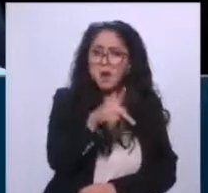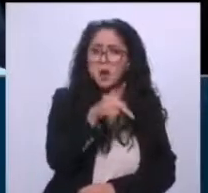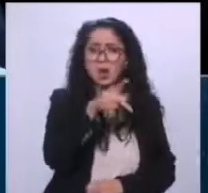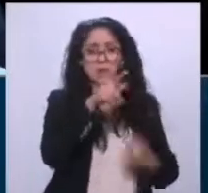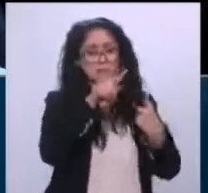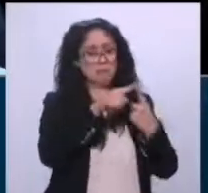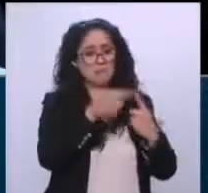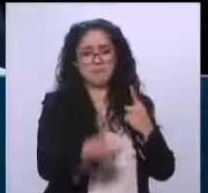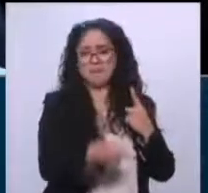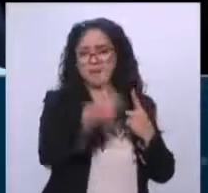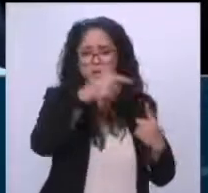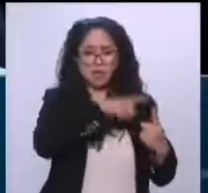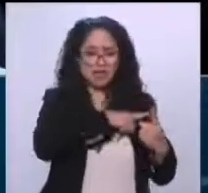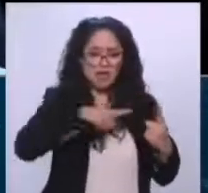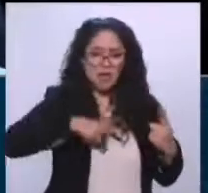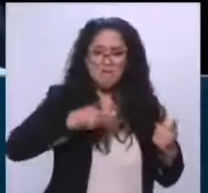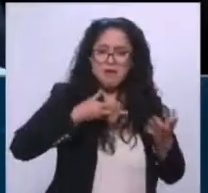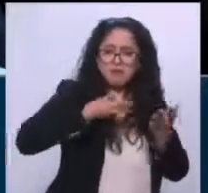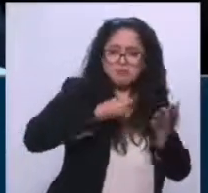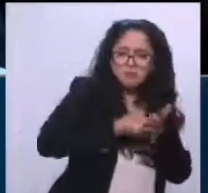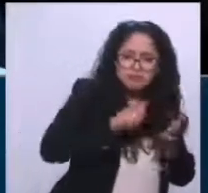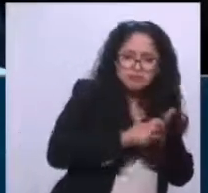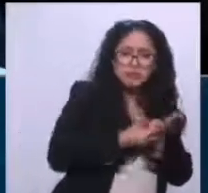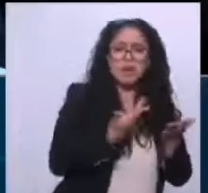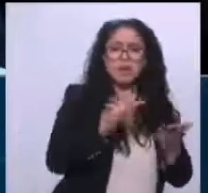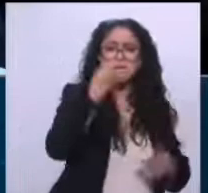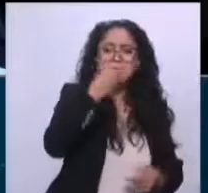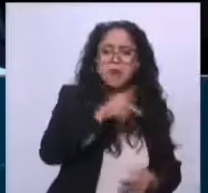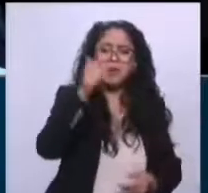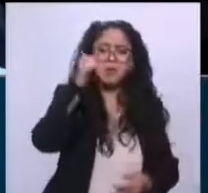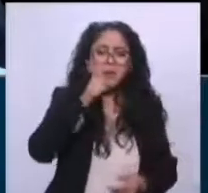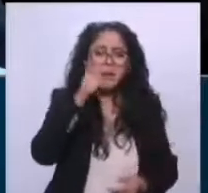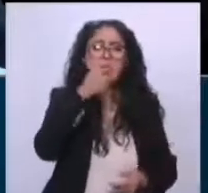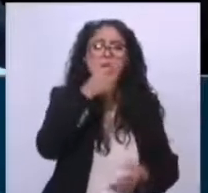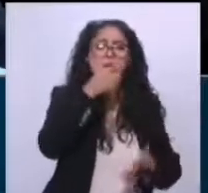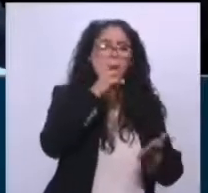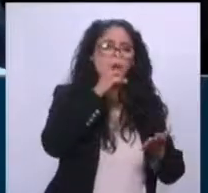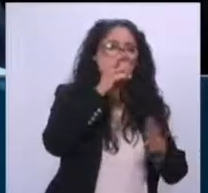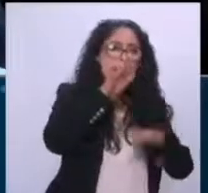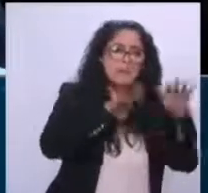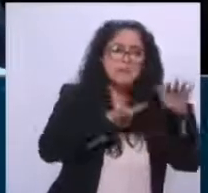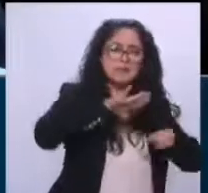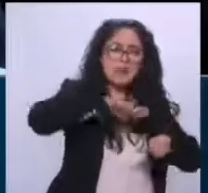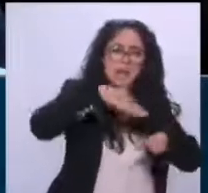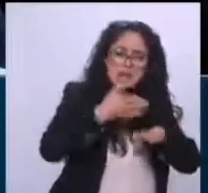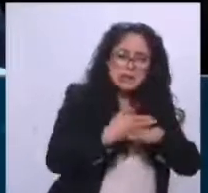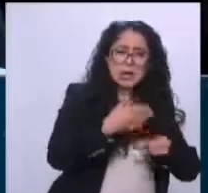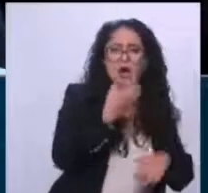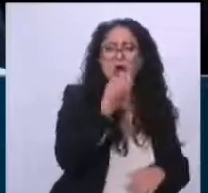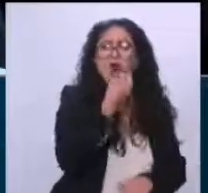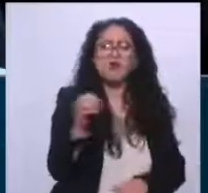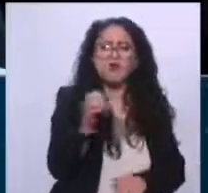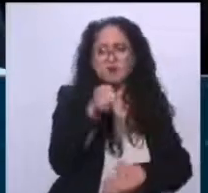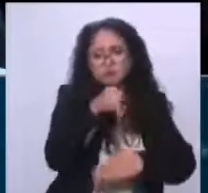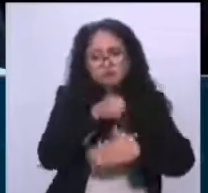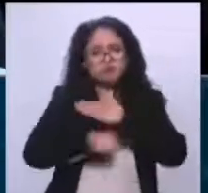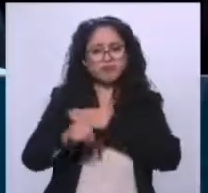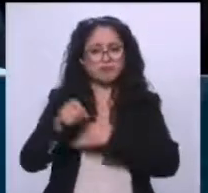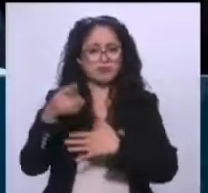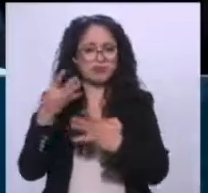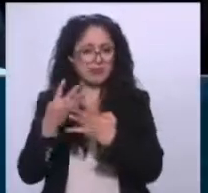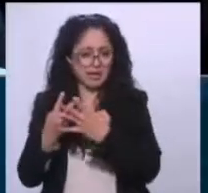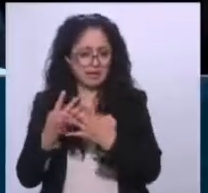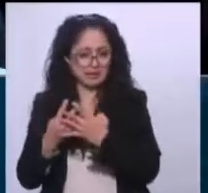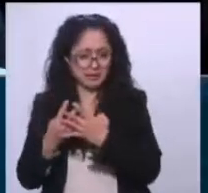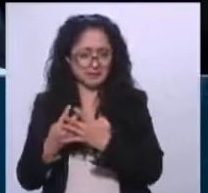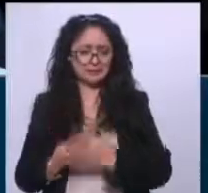daño y no necesariamente pasa por sanciones que impliquen cárcel. Totalmente, y este sistema empezó a